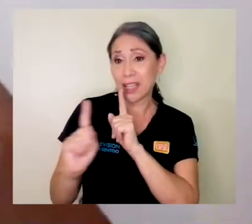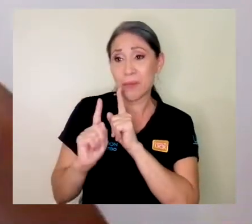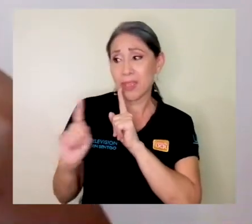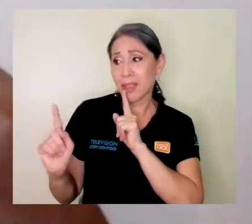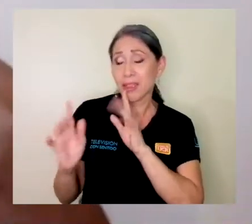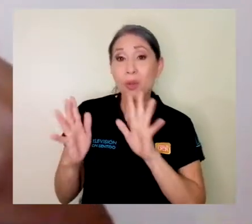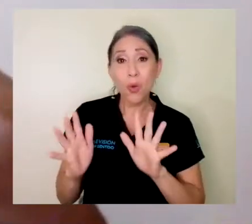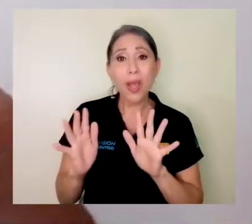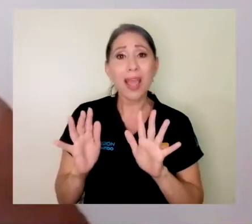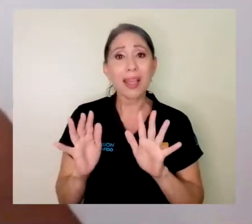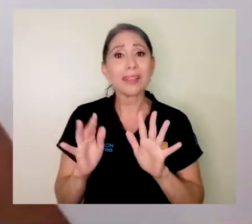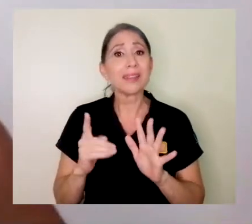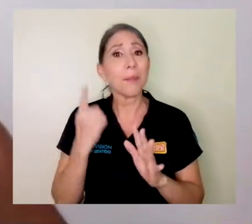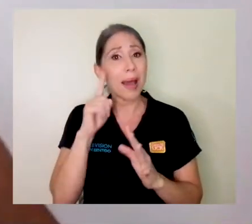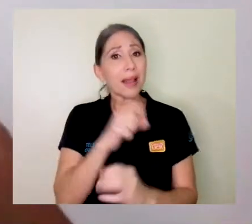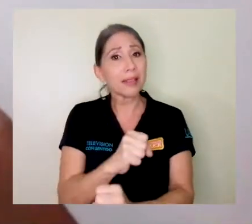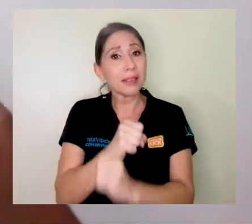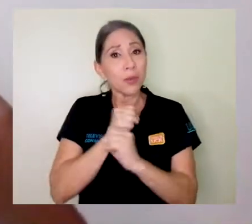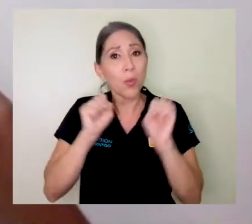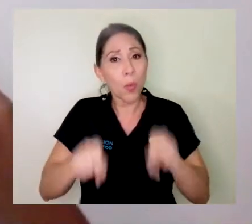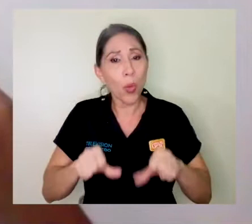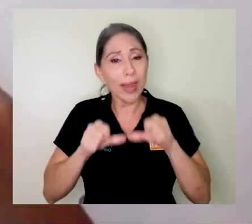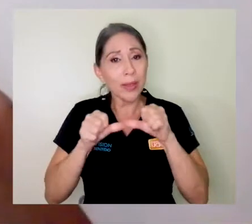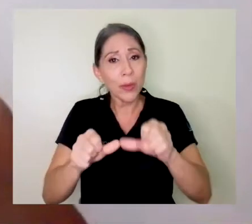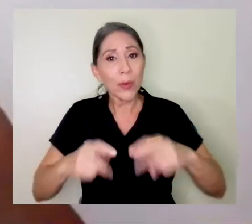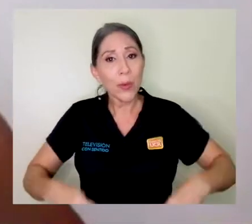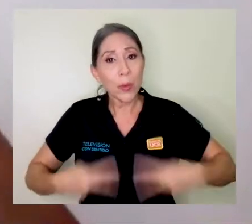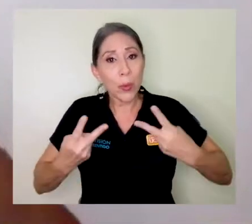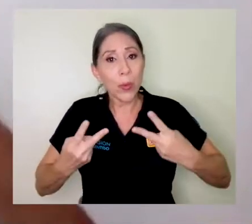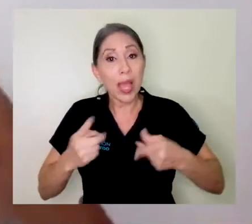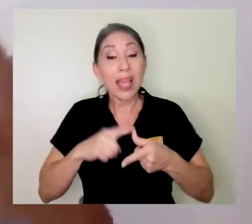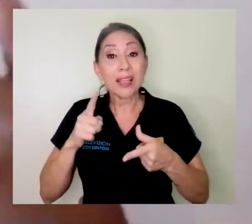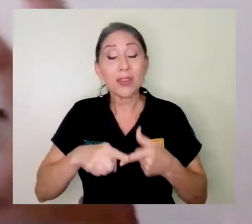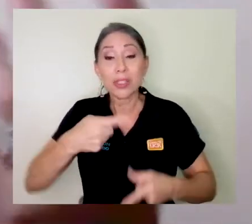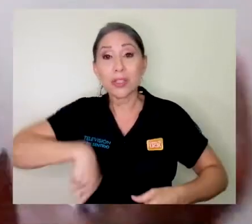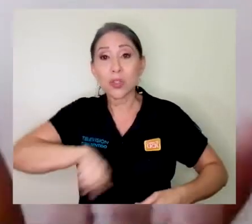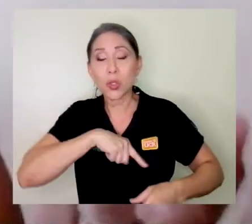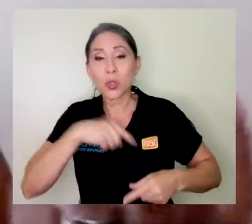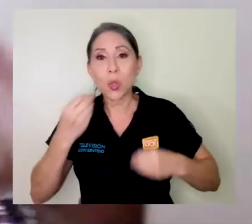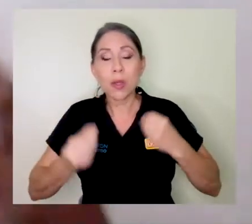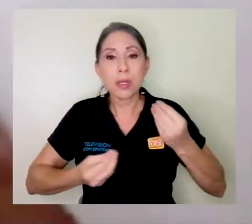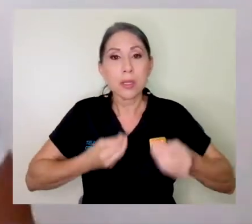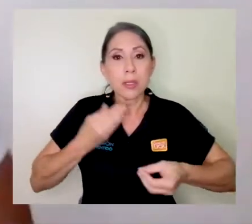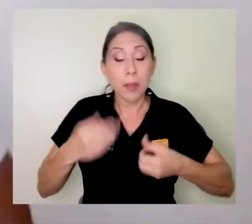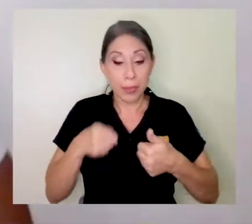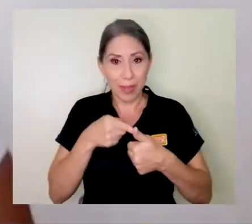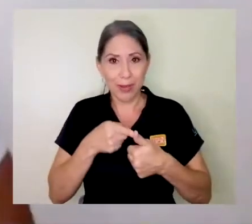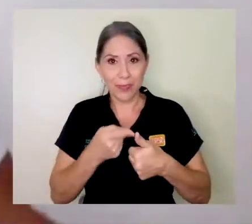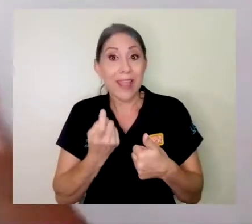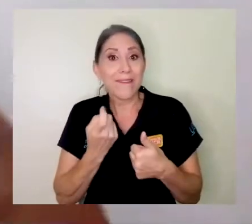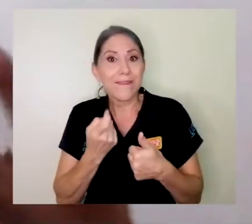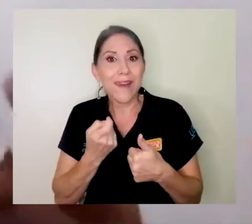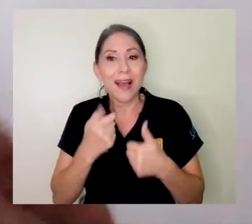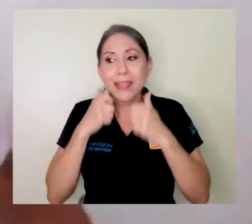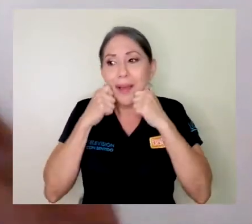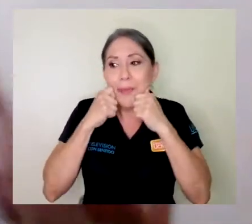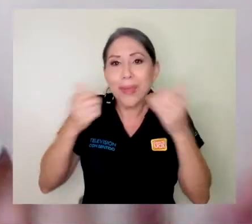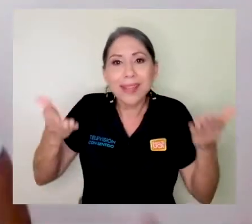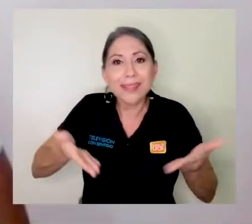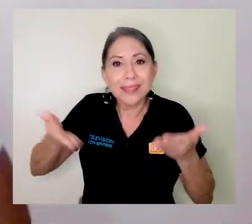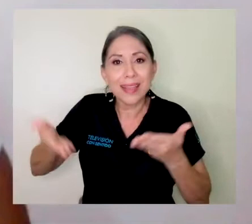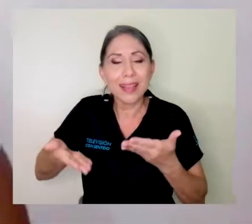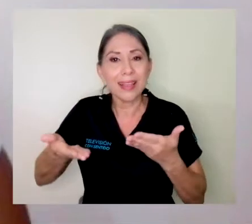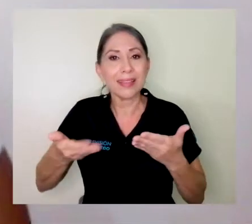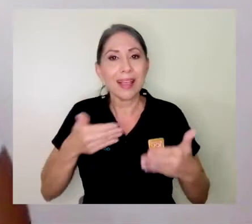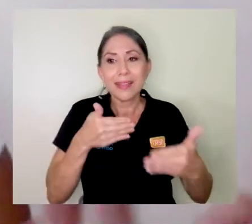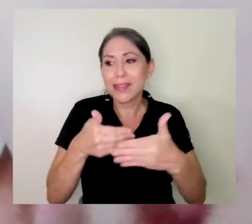como una garantía de sobrevivencia, ¿verdad? Y entonces nos ponen en ese dilema porque por un lado extrañamos la presencia, la cercanía